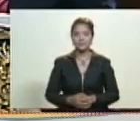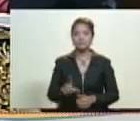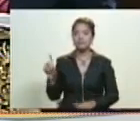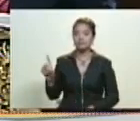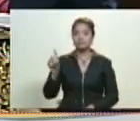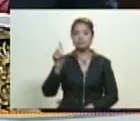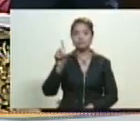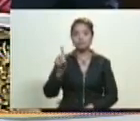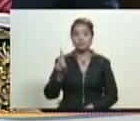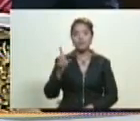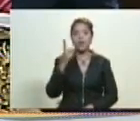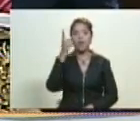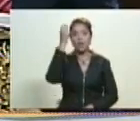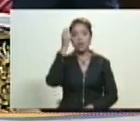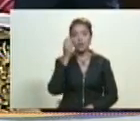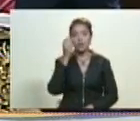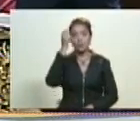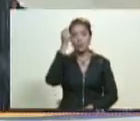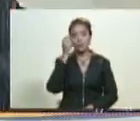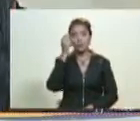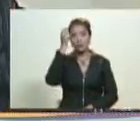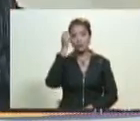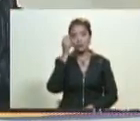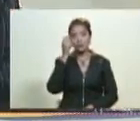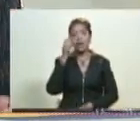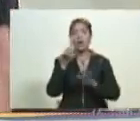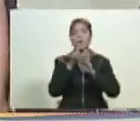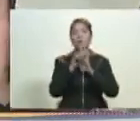palabra el diputado constituyente. Dios